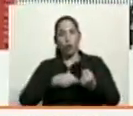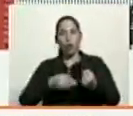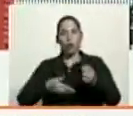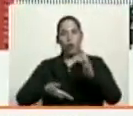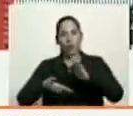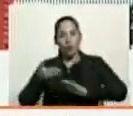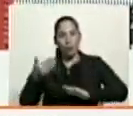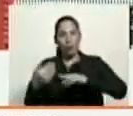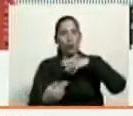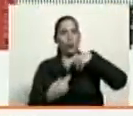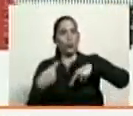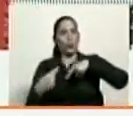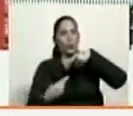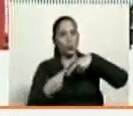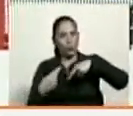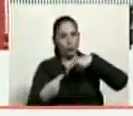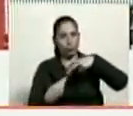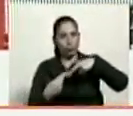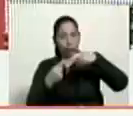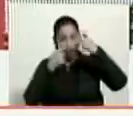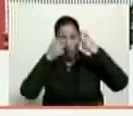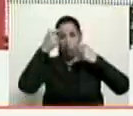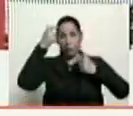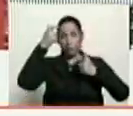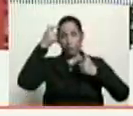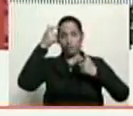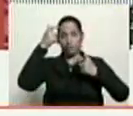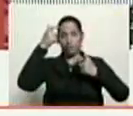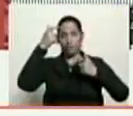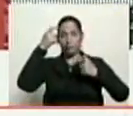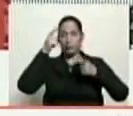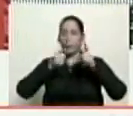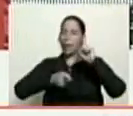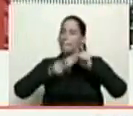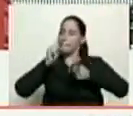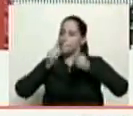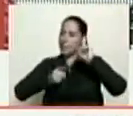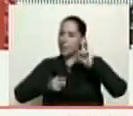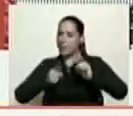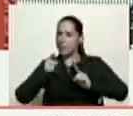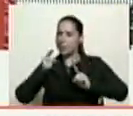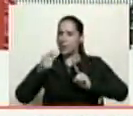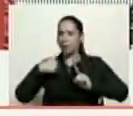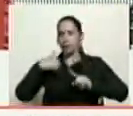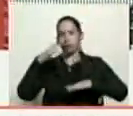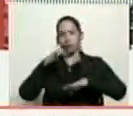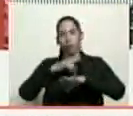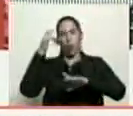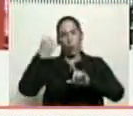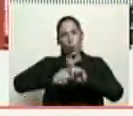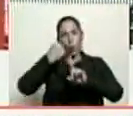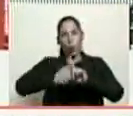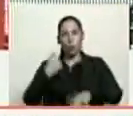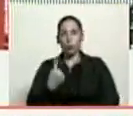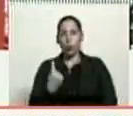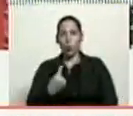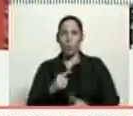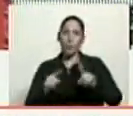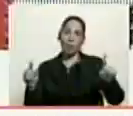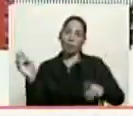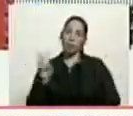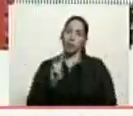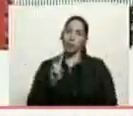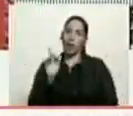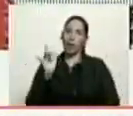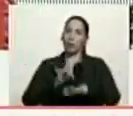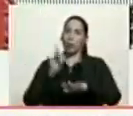revolución, el comandante Hugo Chávez. A veces a uno le toca luchar solo. Afortunadamente a Venezuela no le ha